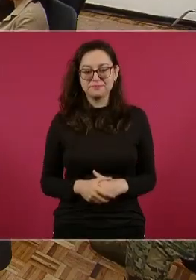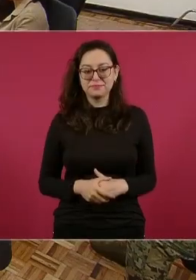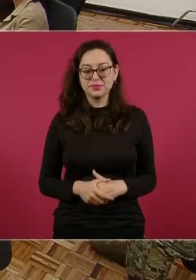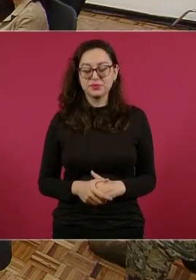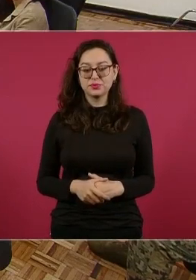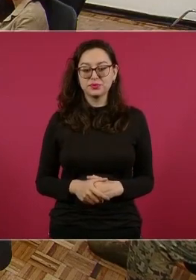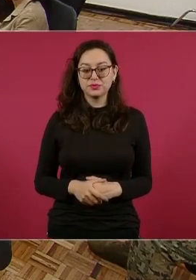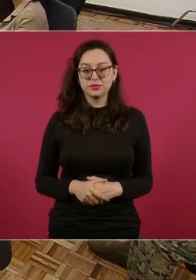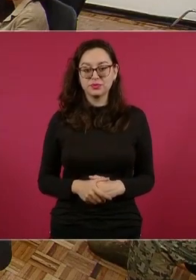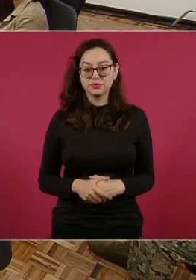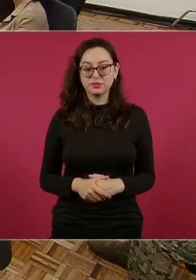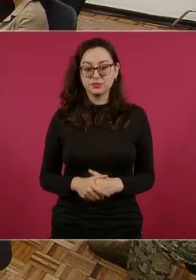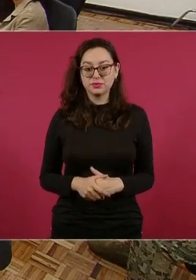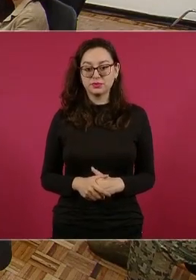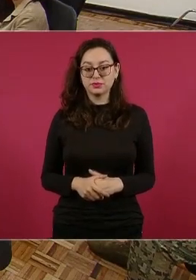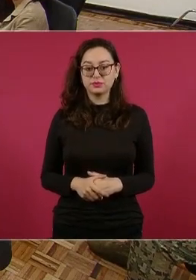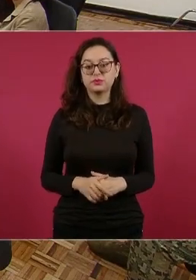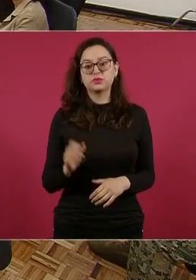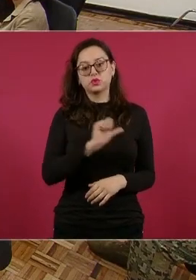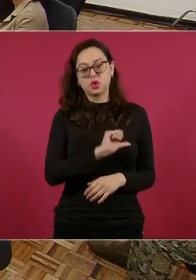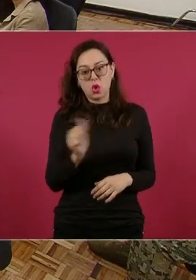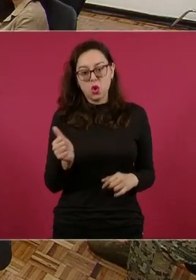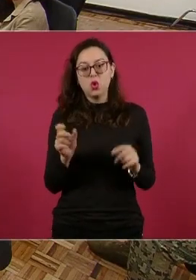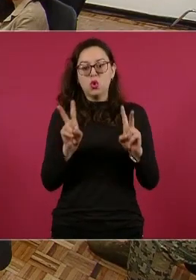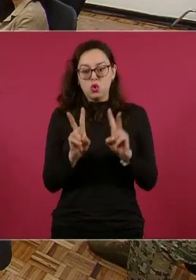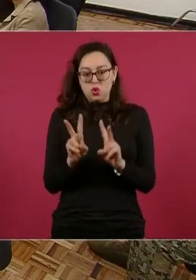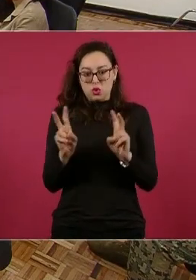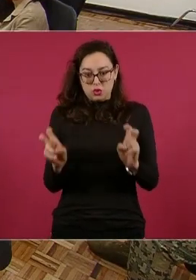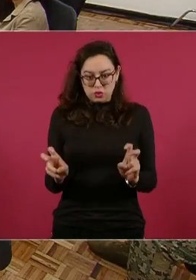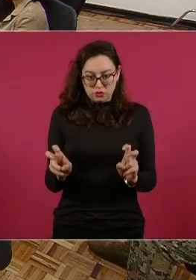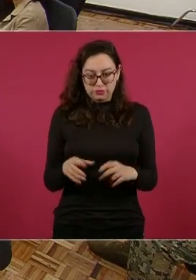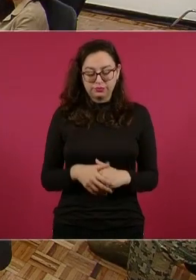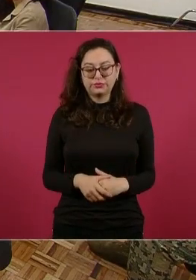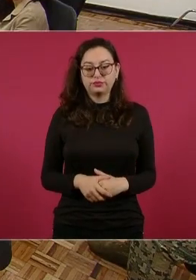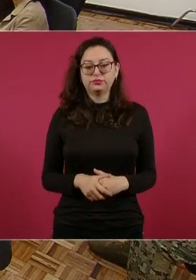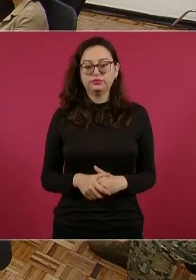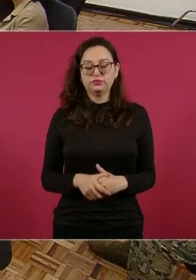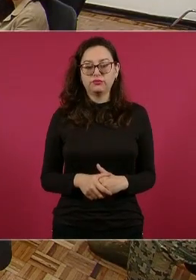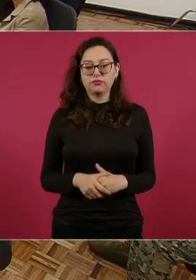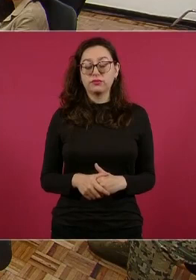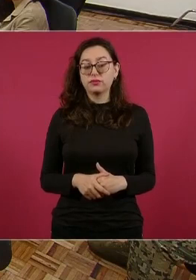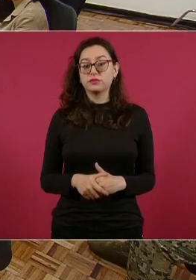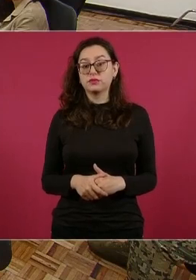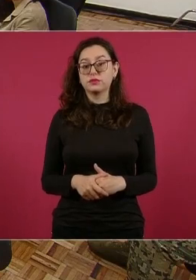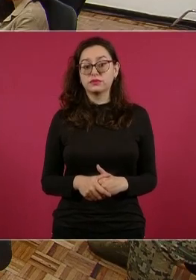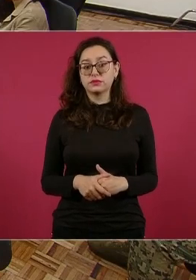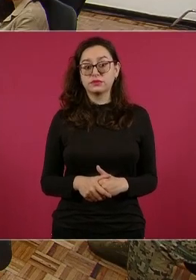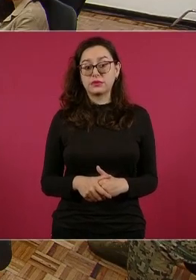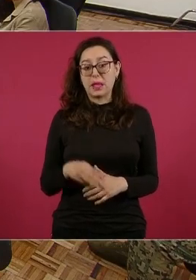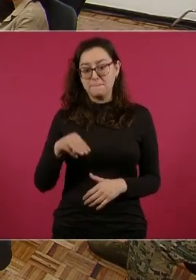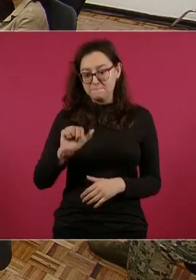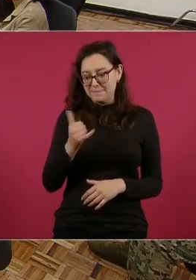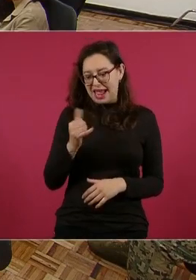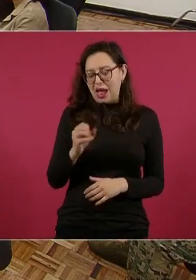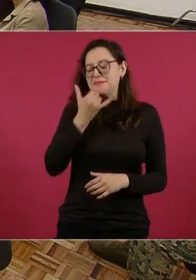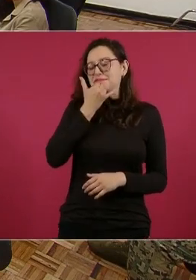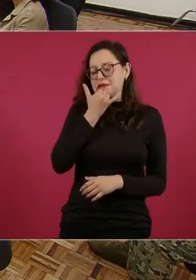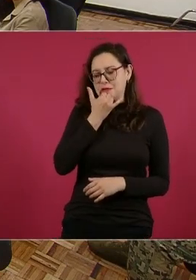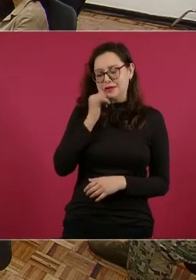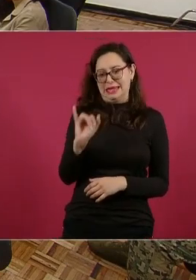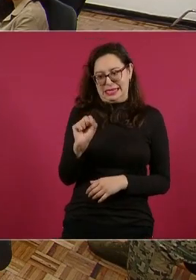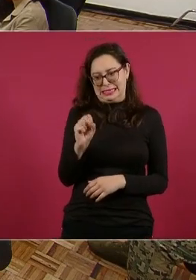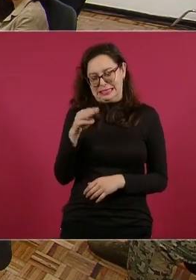En otro tema, presidente, se habla de que, bueno, ya el caso del Mayo, perdón, de Ismael Zambada es complejo,